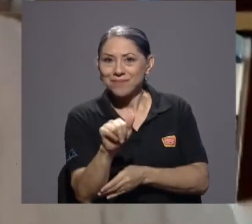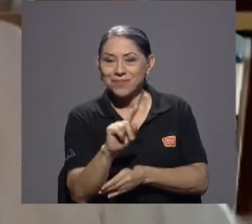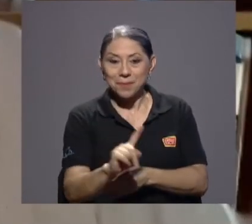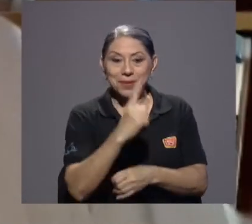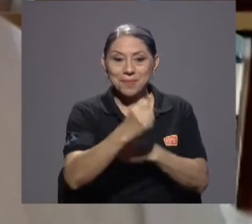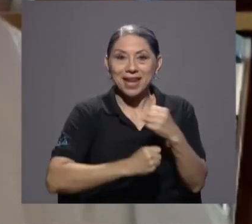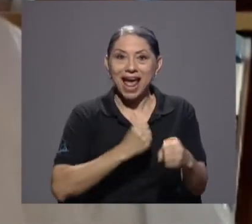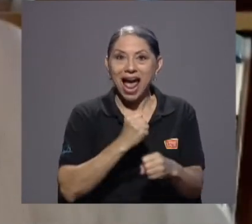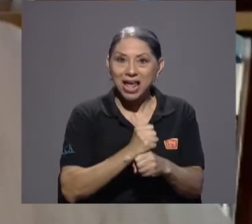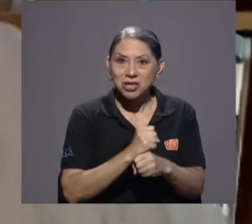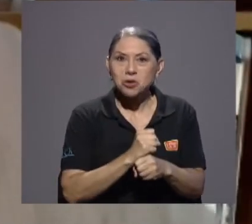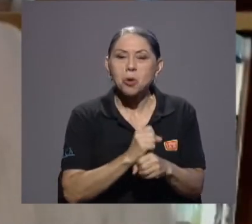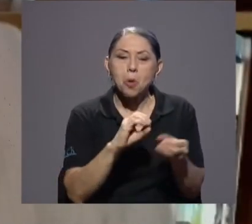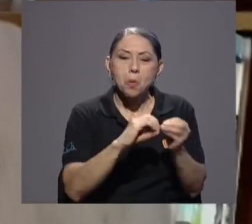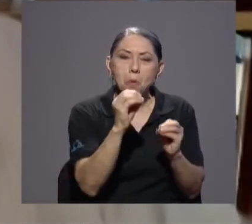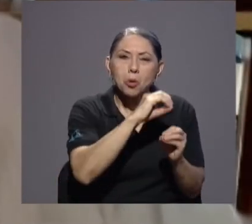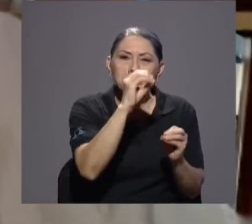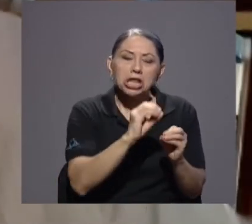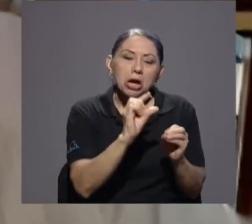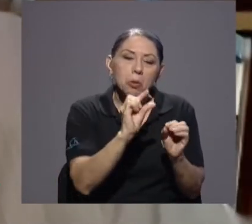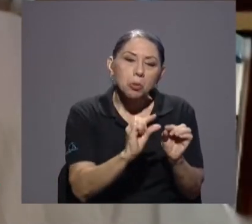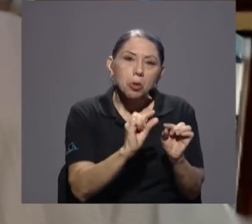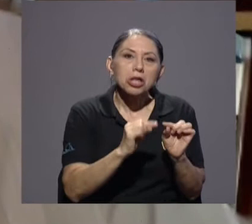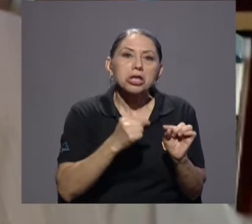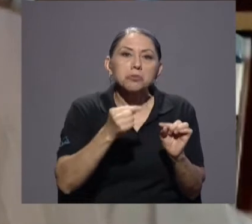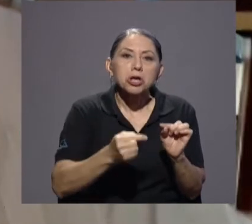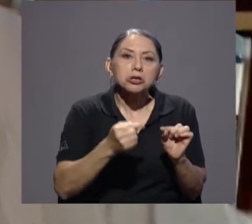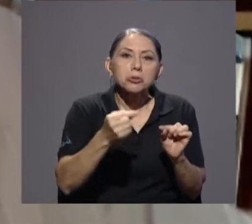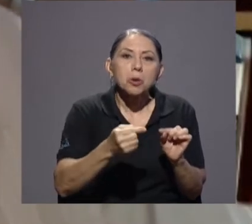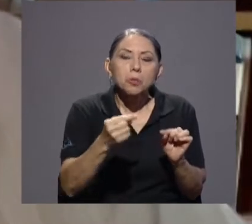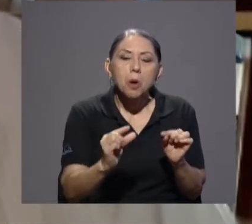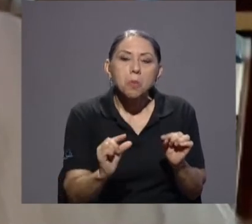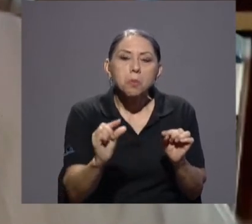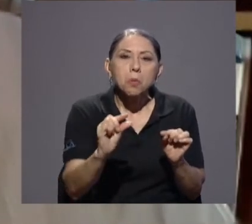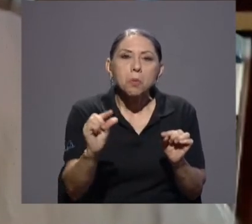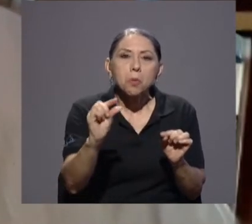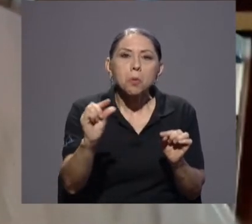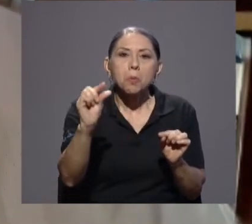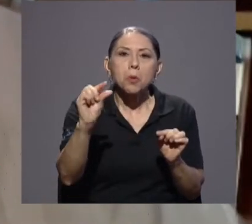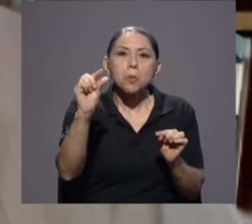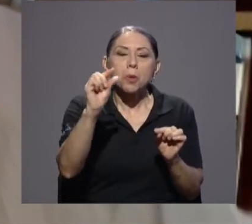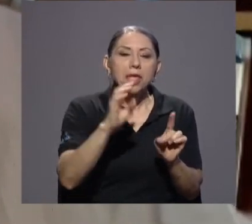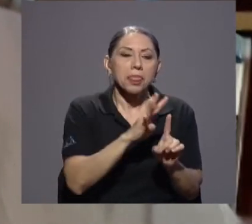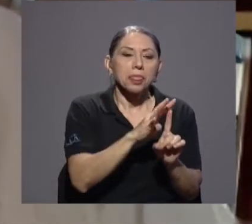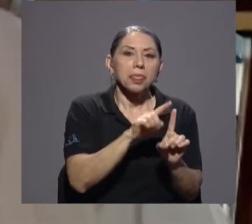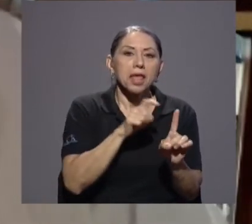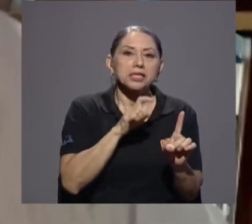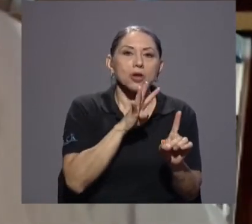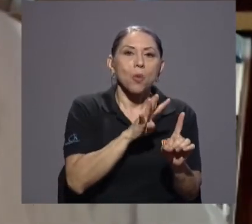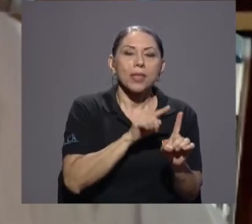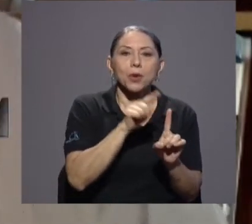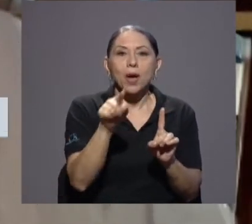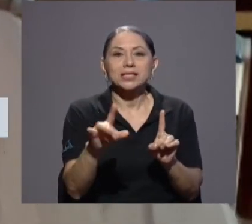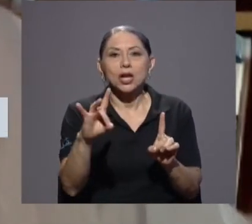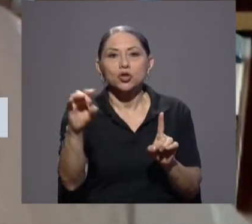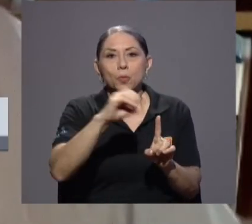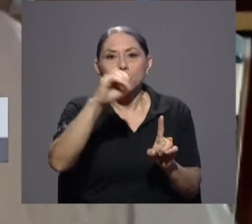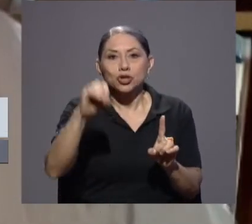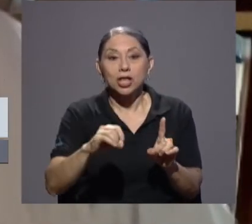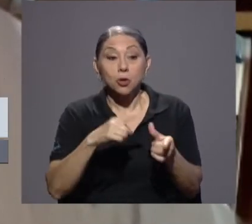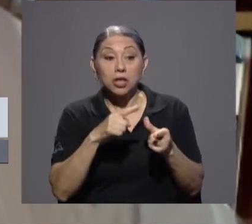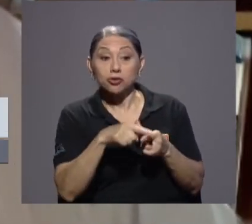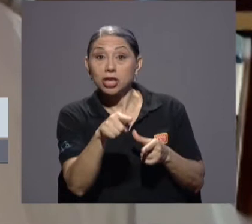después gradualmente en los años subsiguientes por el 4 y el 8%, pueda venir a dar sí entonces un estímulo al inversionista